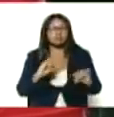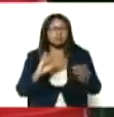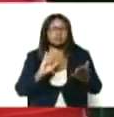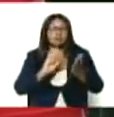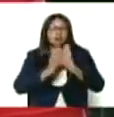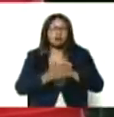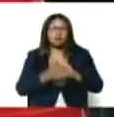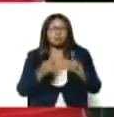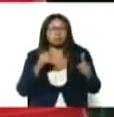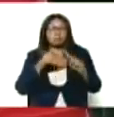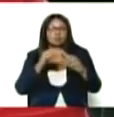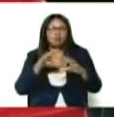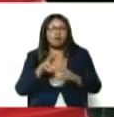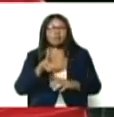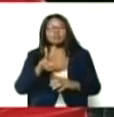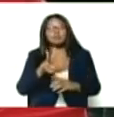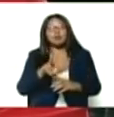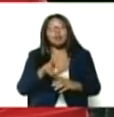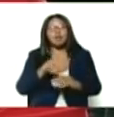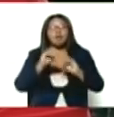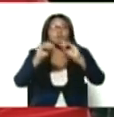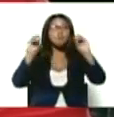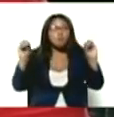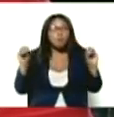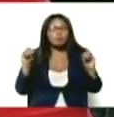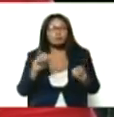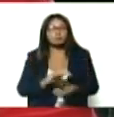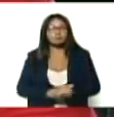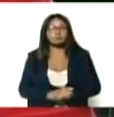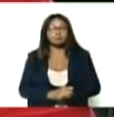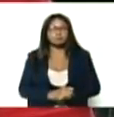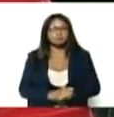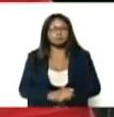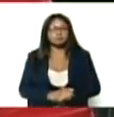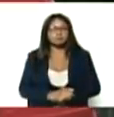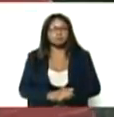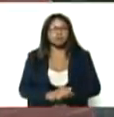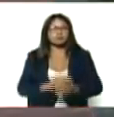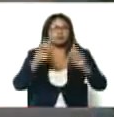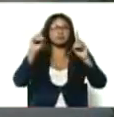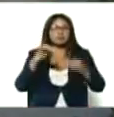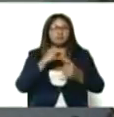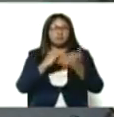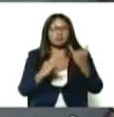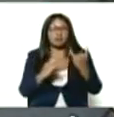establecida hacia la consulta, hacia las decisiones.